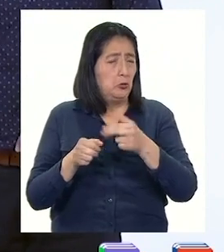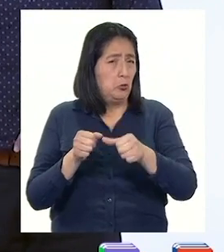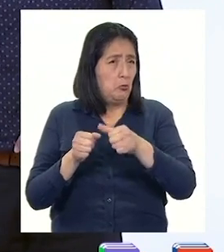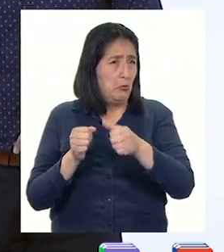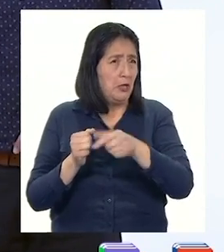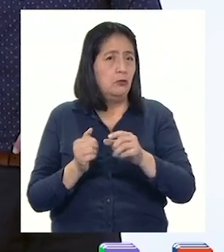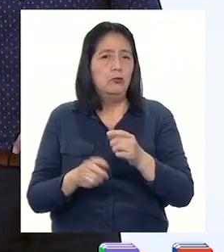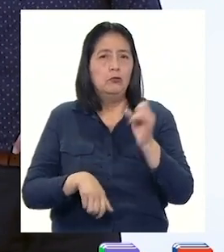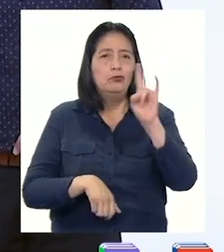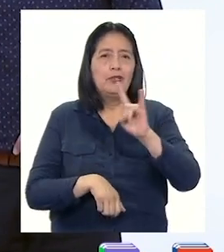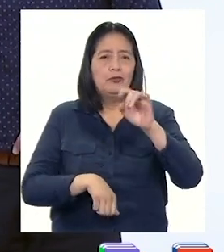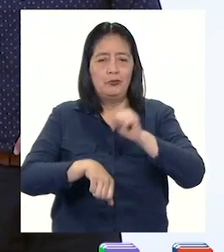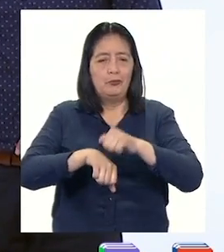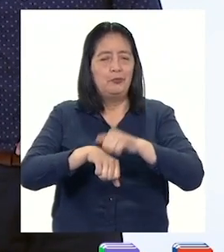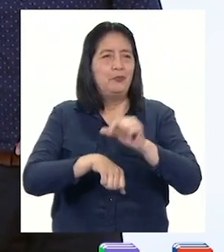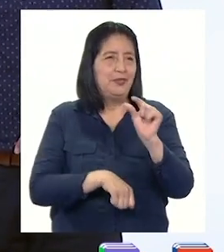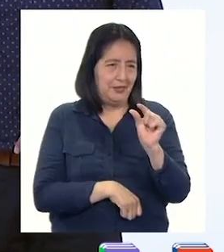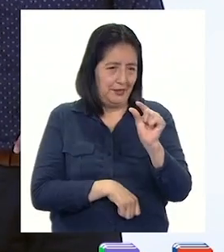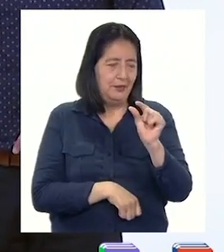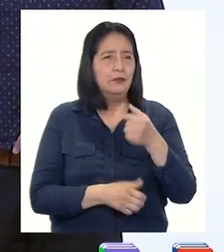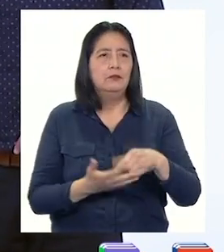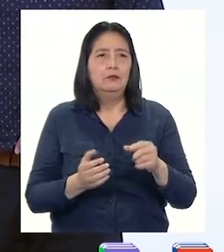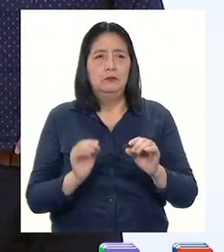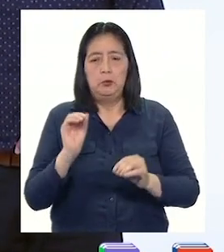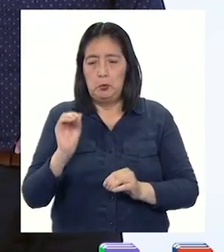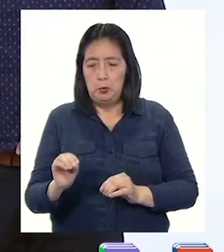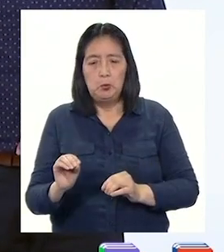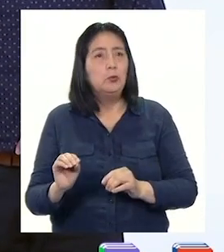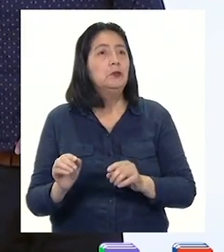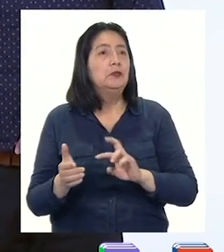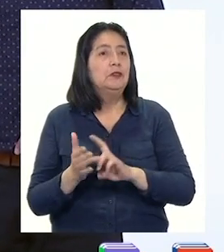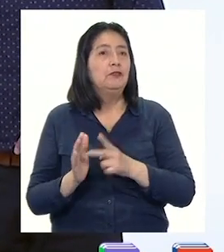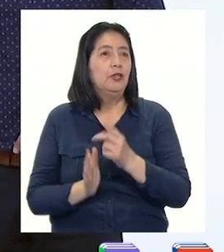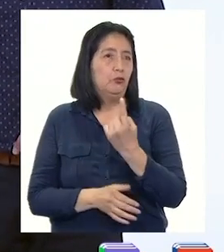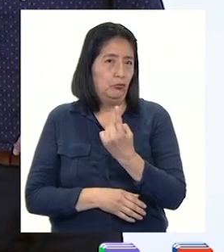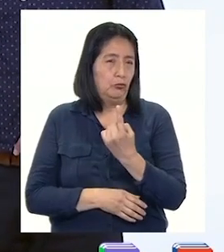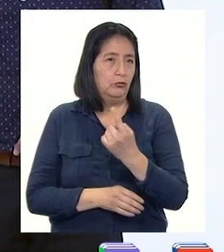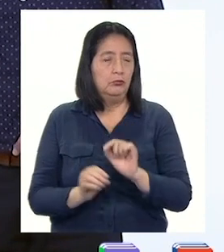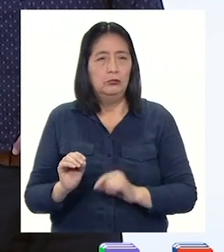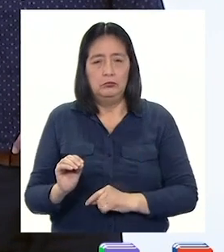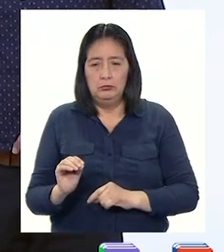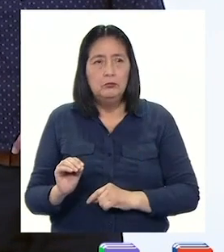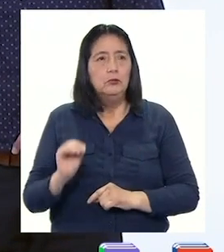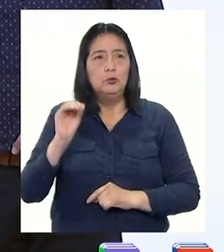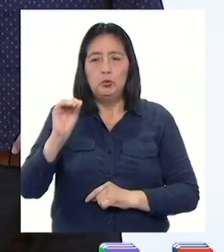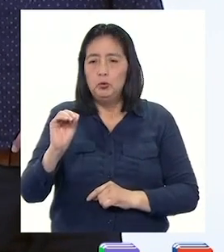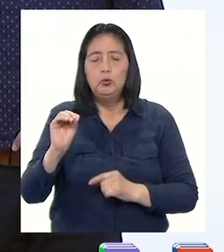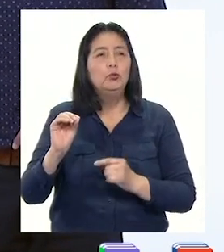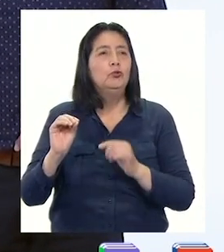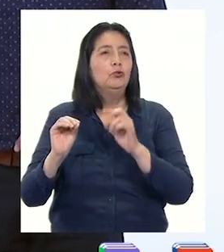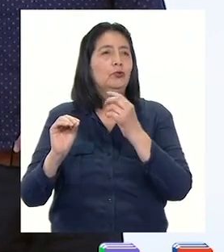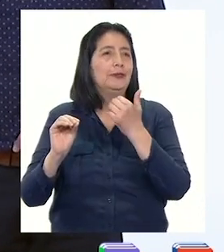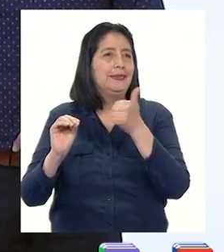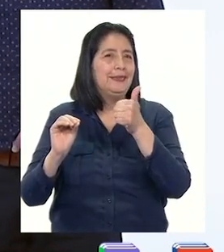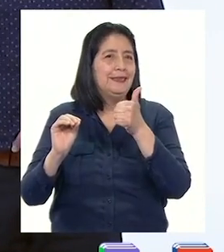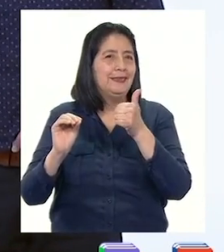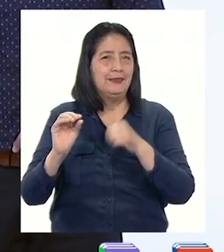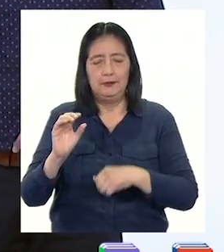usando piedritas. Una piedrita aquí es igual a 1. Una piedrita aquí es igual a